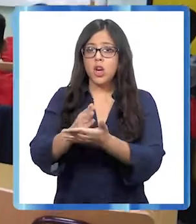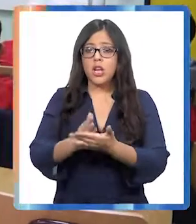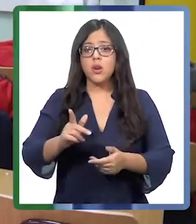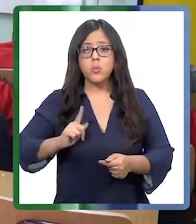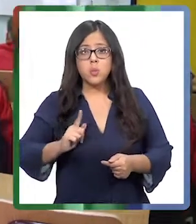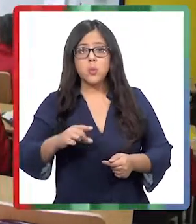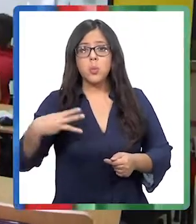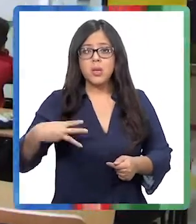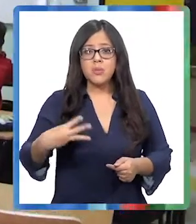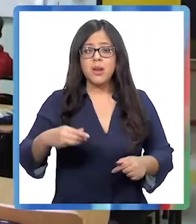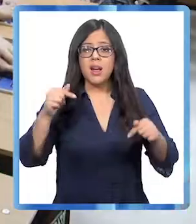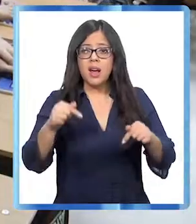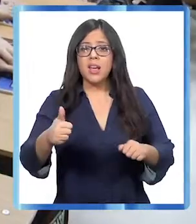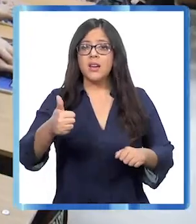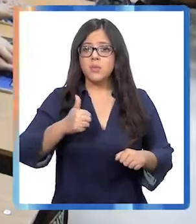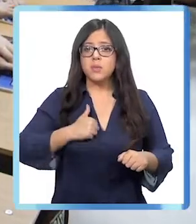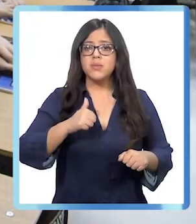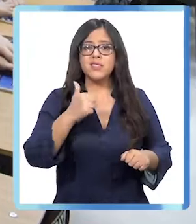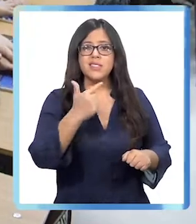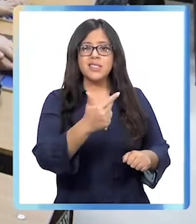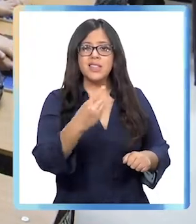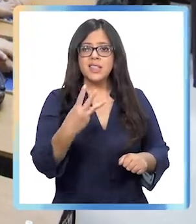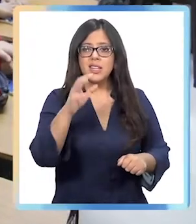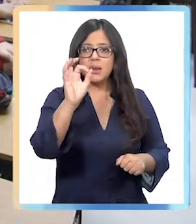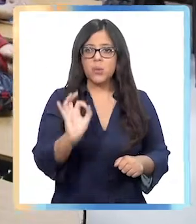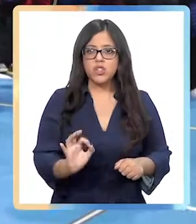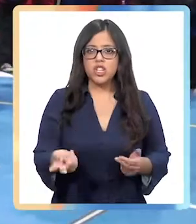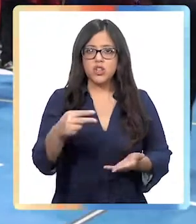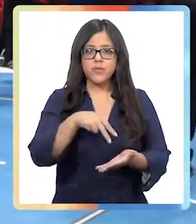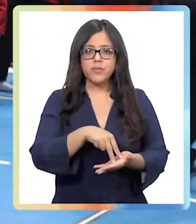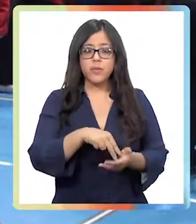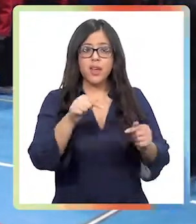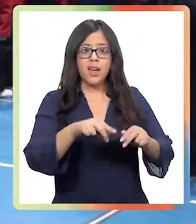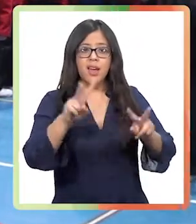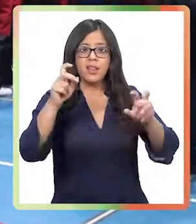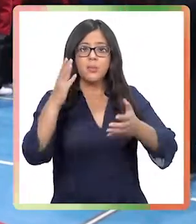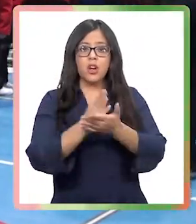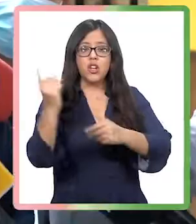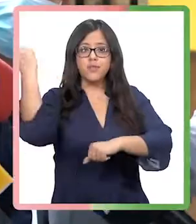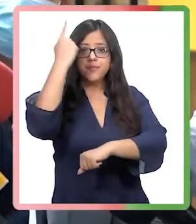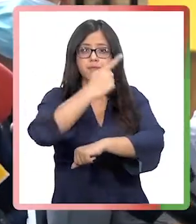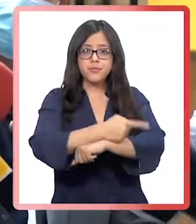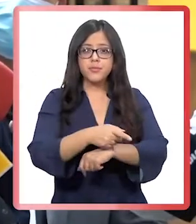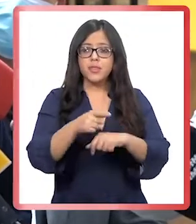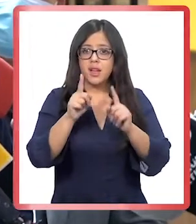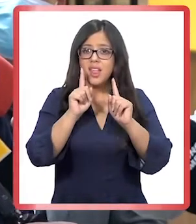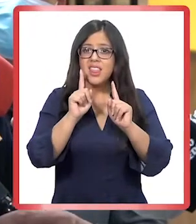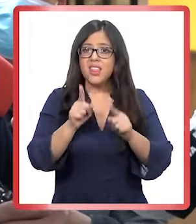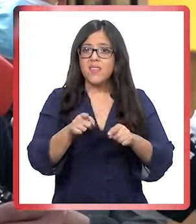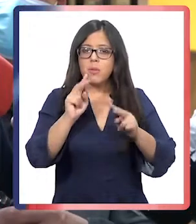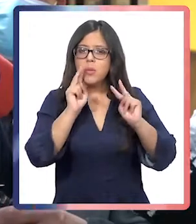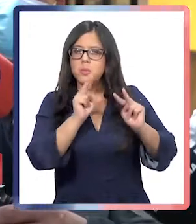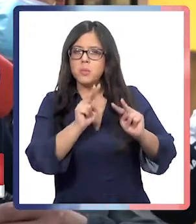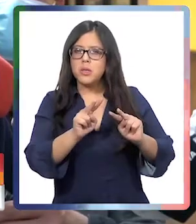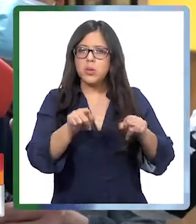municipalizados de puntarenas la asistencia alcanzó un 73% de la jornada escolar completa la tenemos que ver de manera gradual